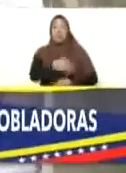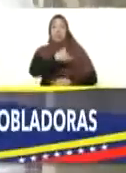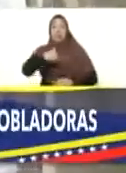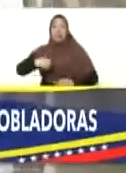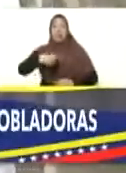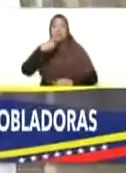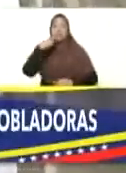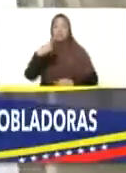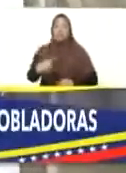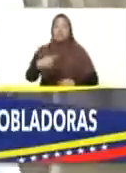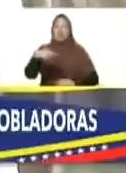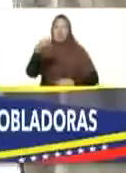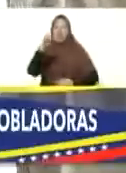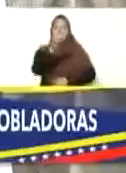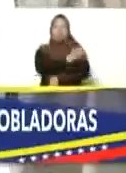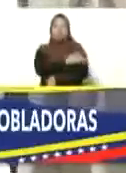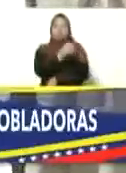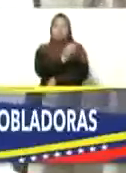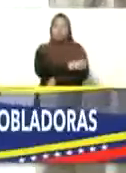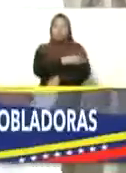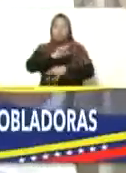que el amor otra